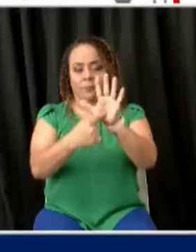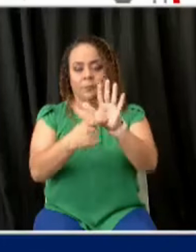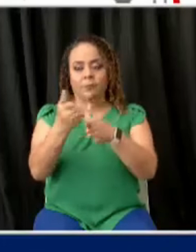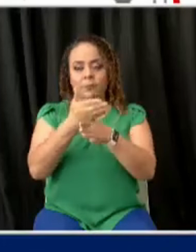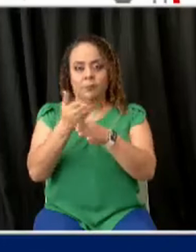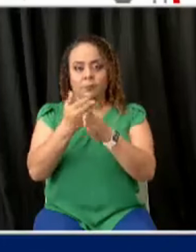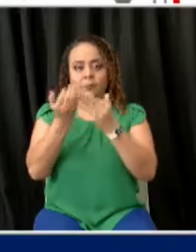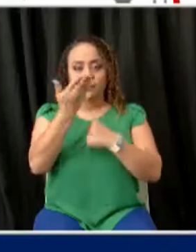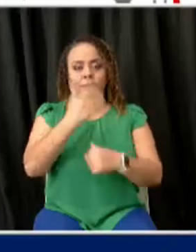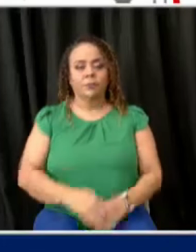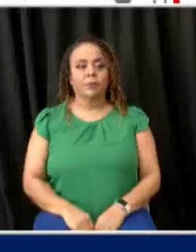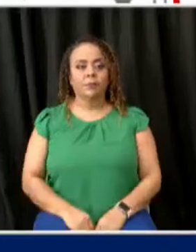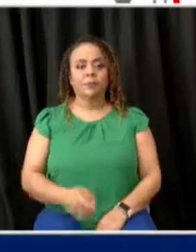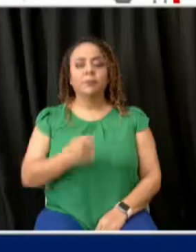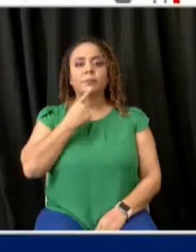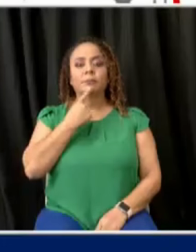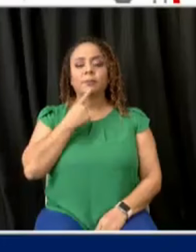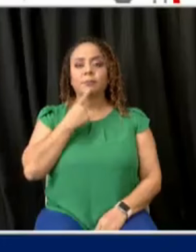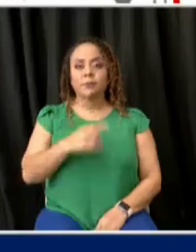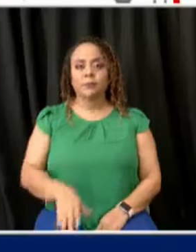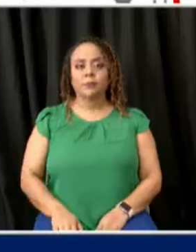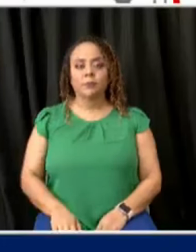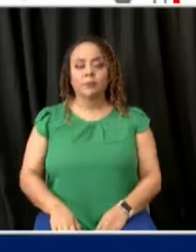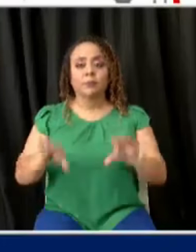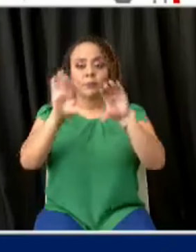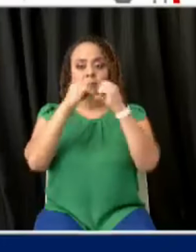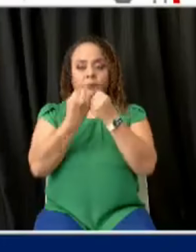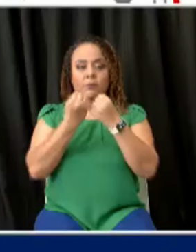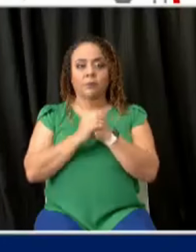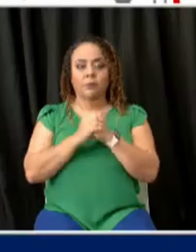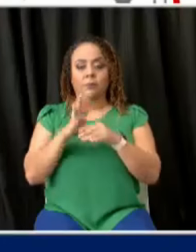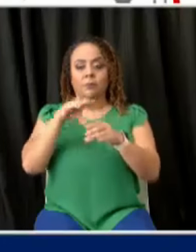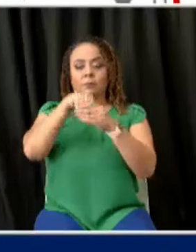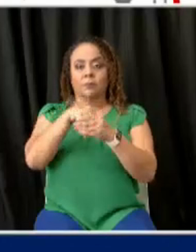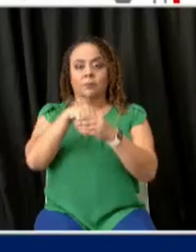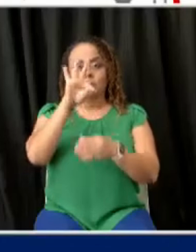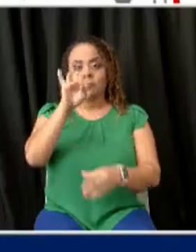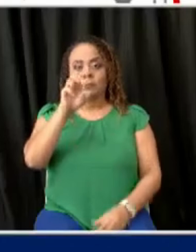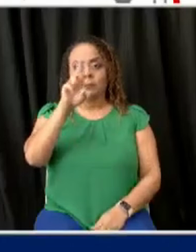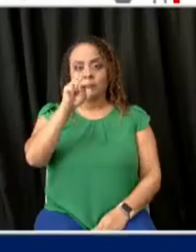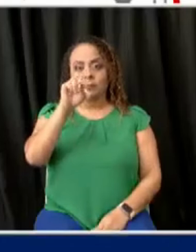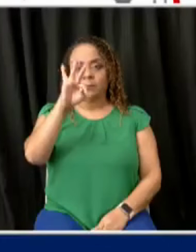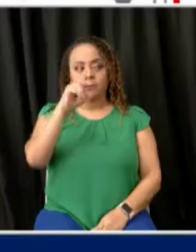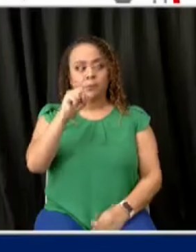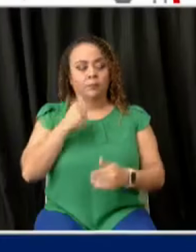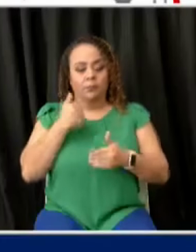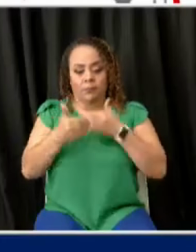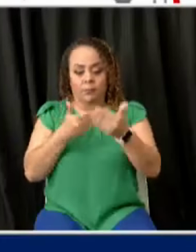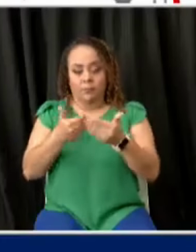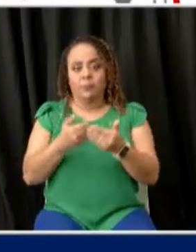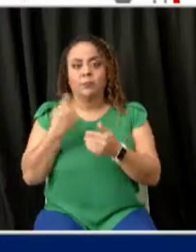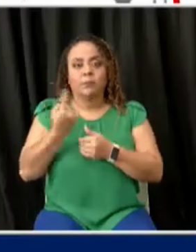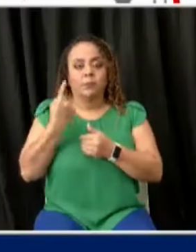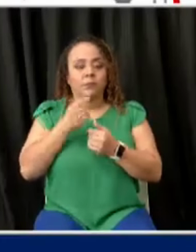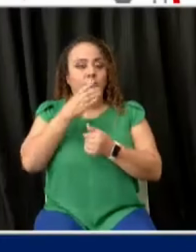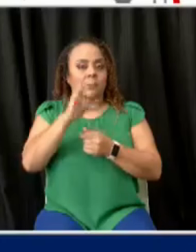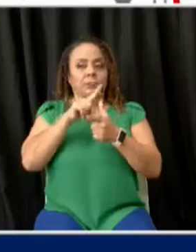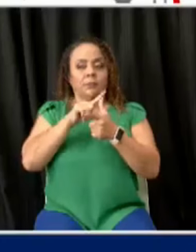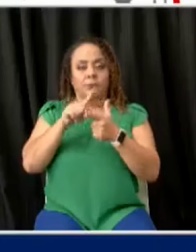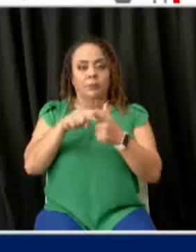compartiendo acá. Dice, organismos endotérmicos, generamos constantemente calor. Entonces el doctor nos hace